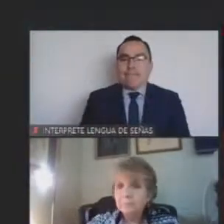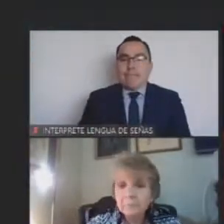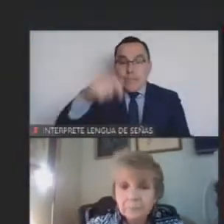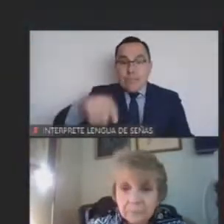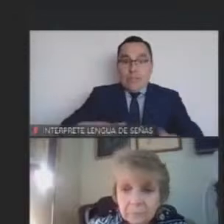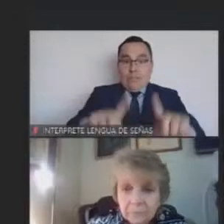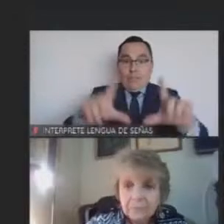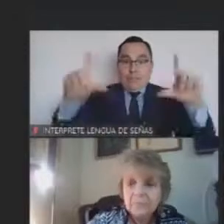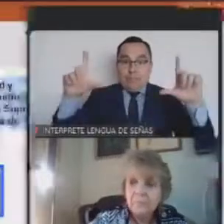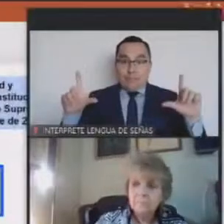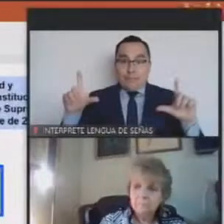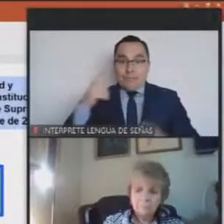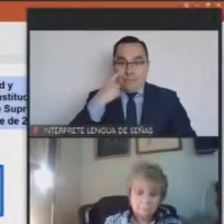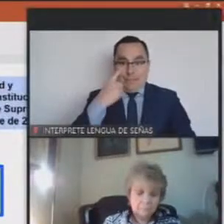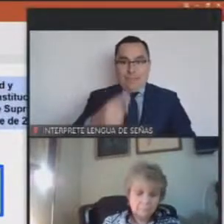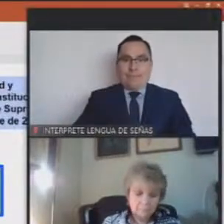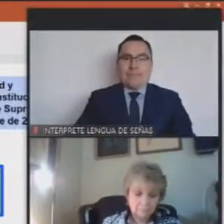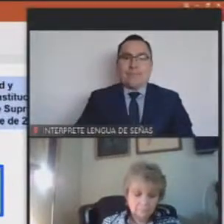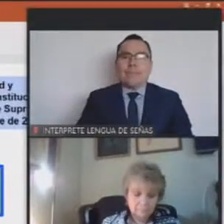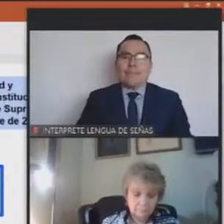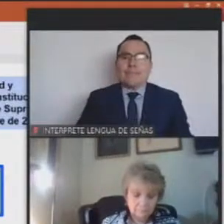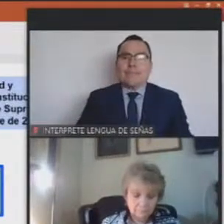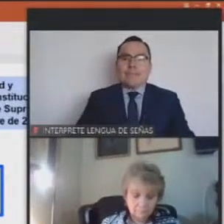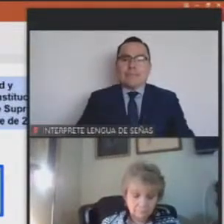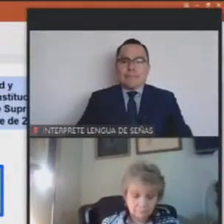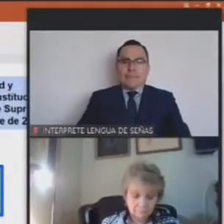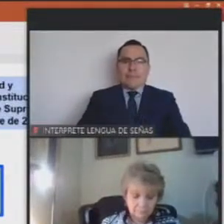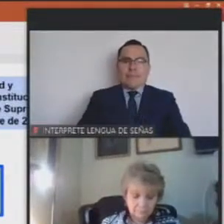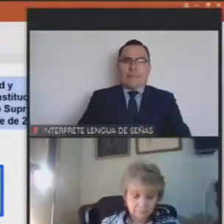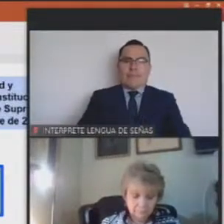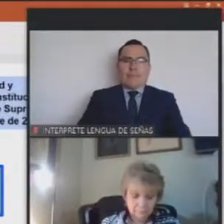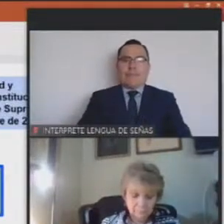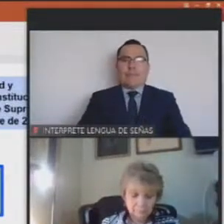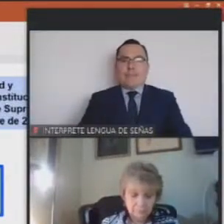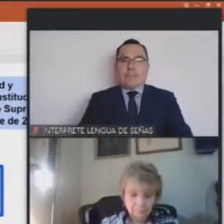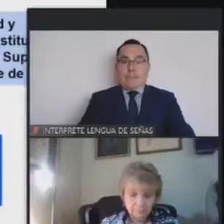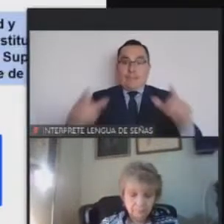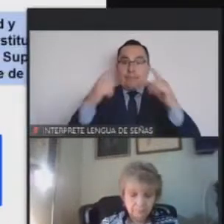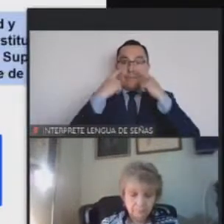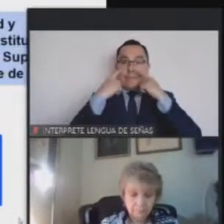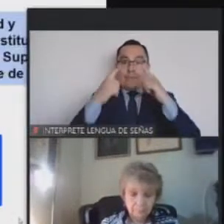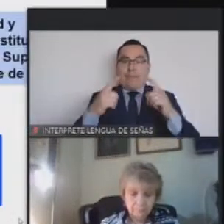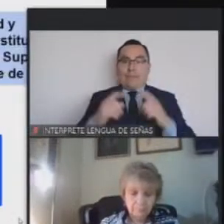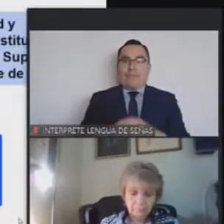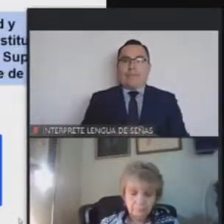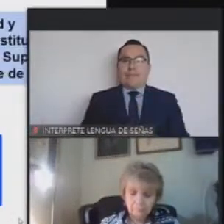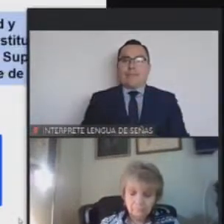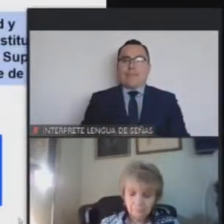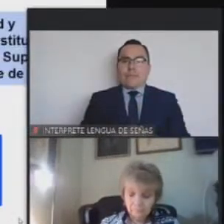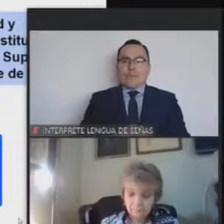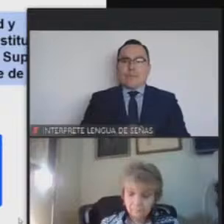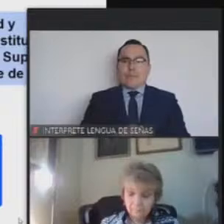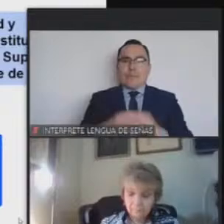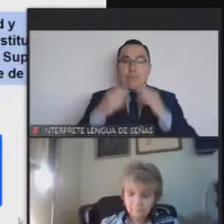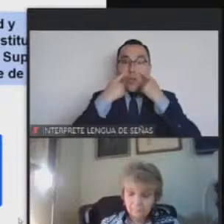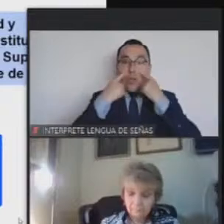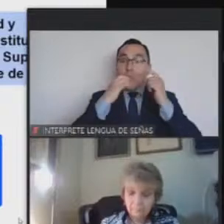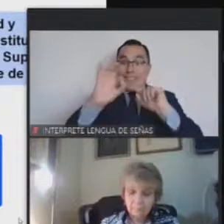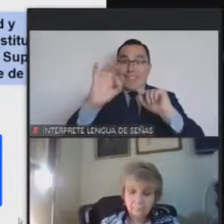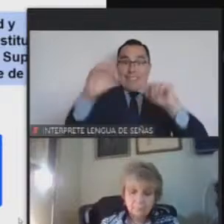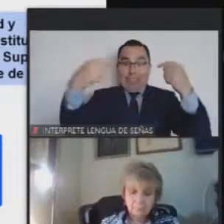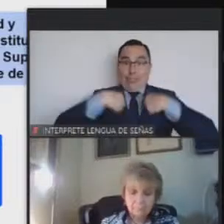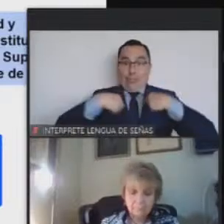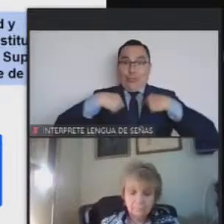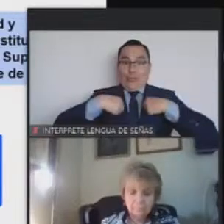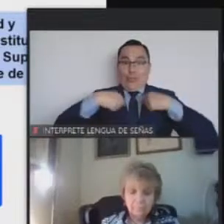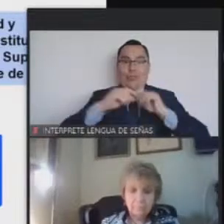pantalla para efectos de ver esta presentación. Bueno, como les decía yo, mi presentación